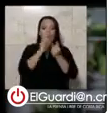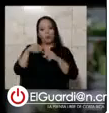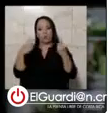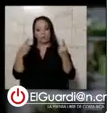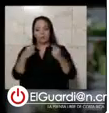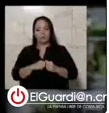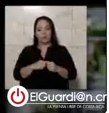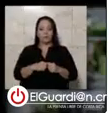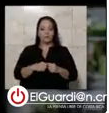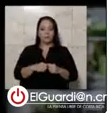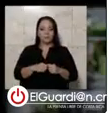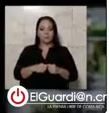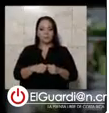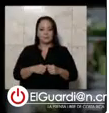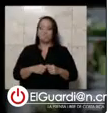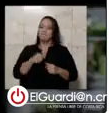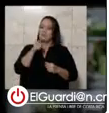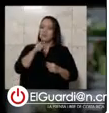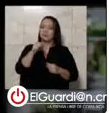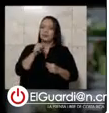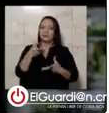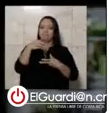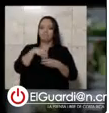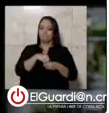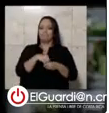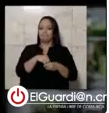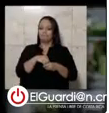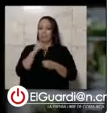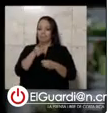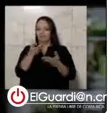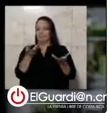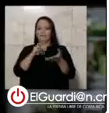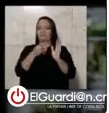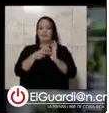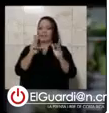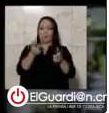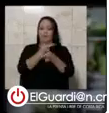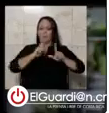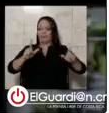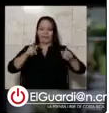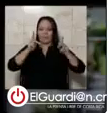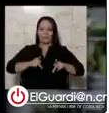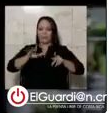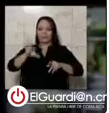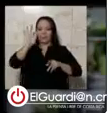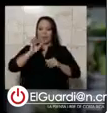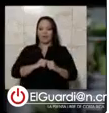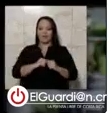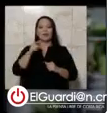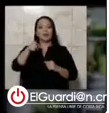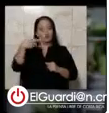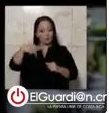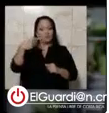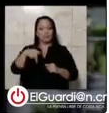movimiento. Eso sí tiene algunas implicaciones sobre la libertad de la persona de escoger y eso sí representa un riesgo